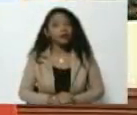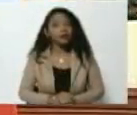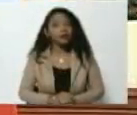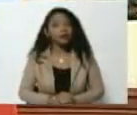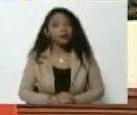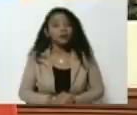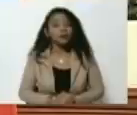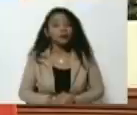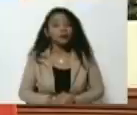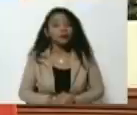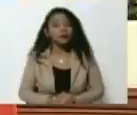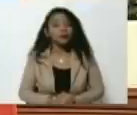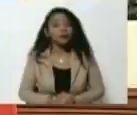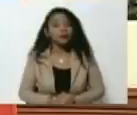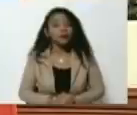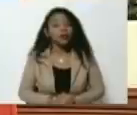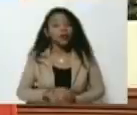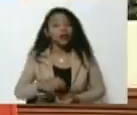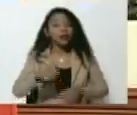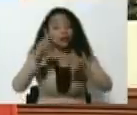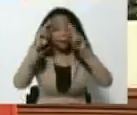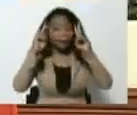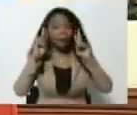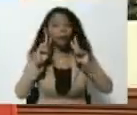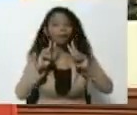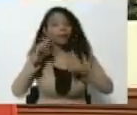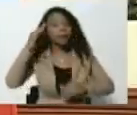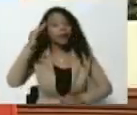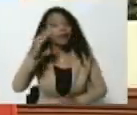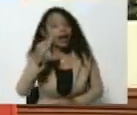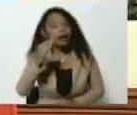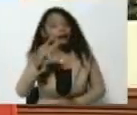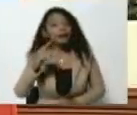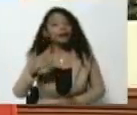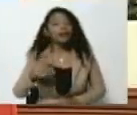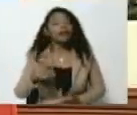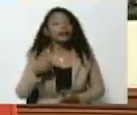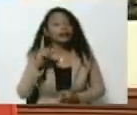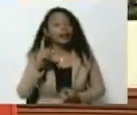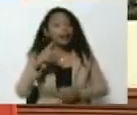la moral de los militares revolucionarios del 23 de enero.